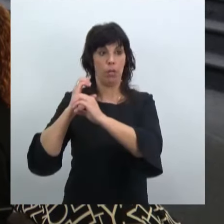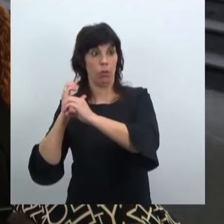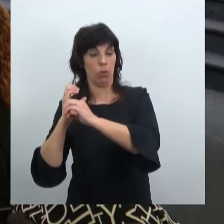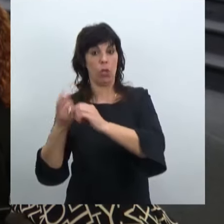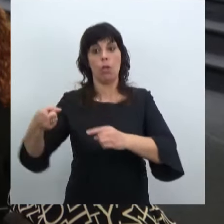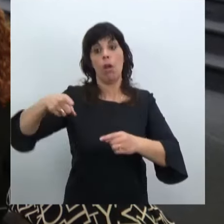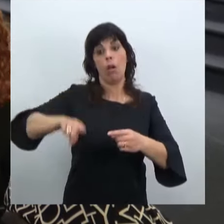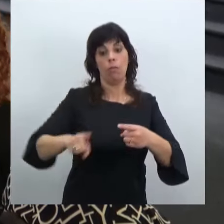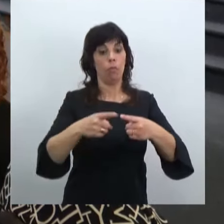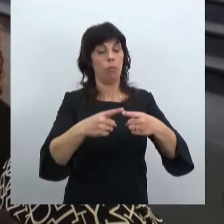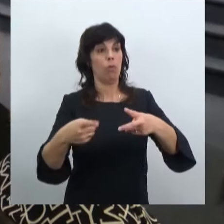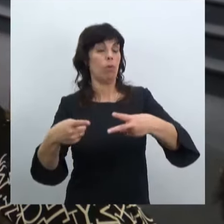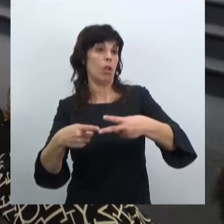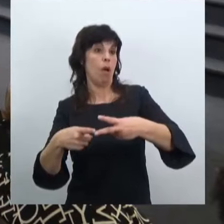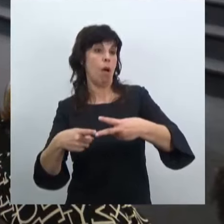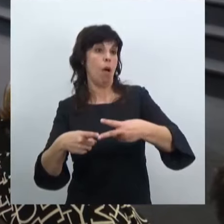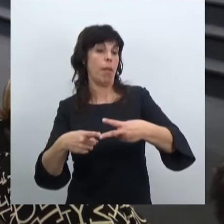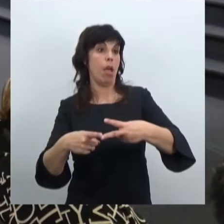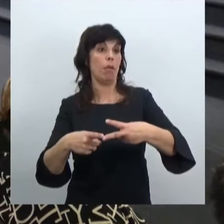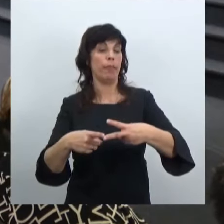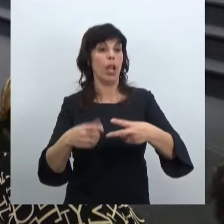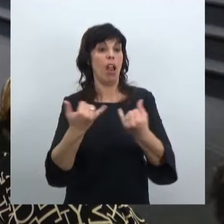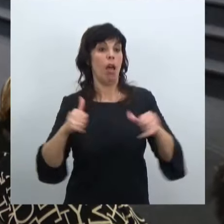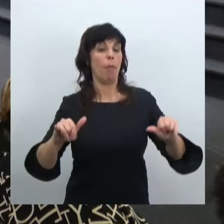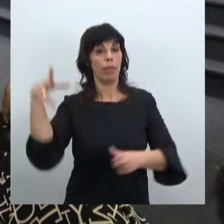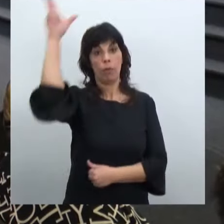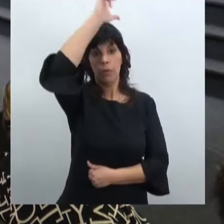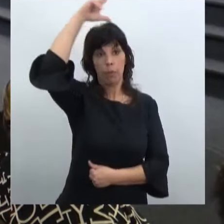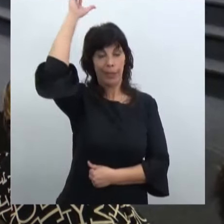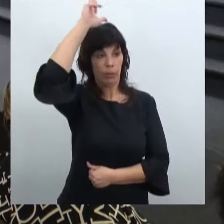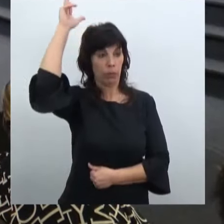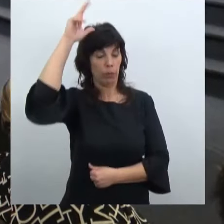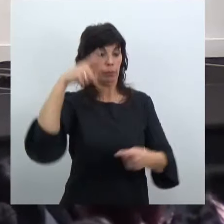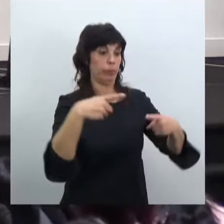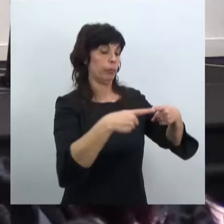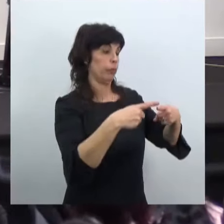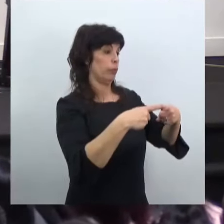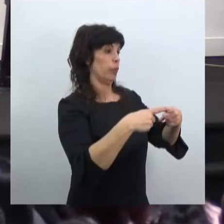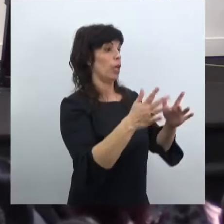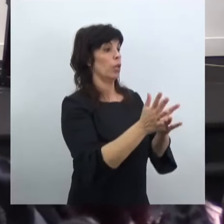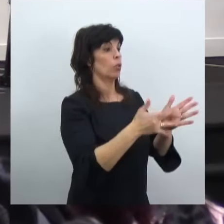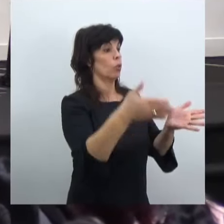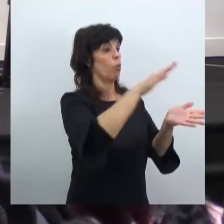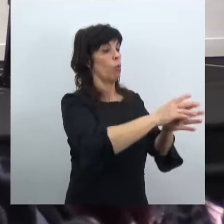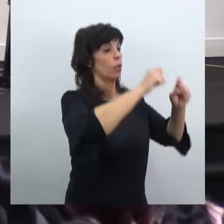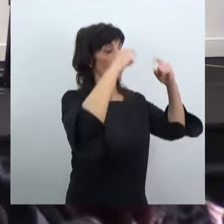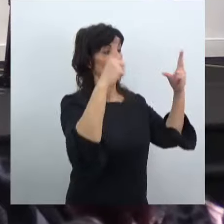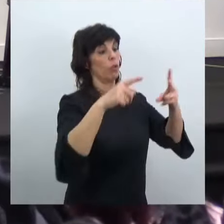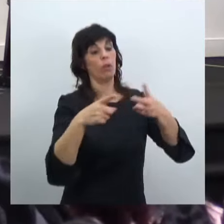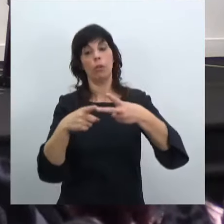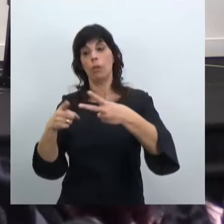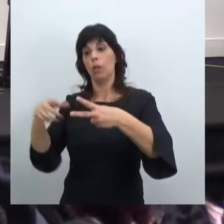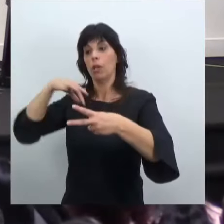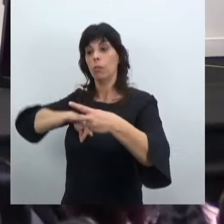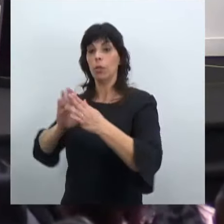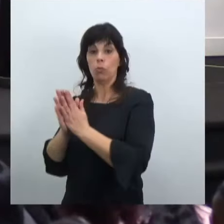dos fiestas para nosotros más importantes, porque una es la muerte y la resurrección de Jesucristo y la otra es la venida del